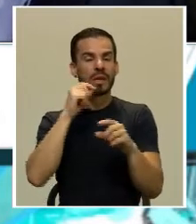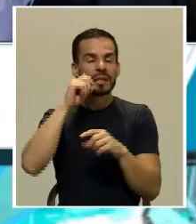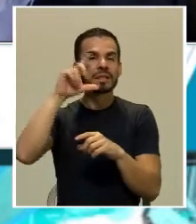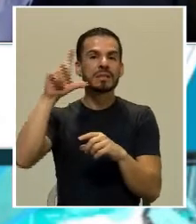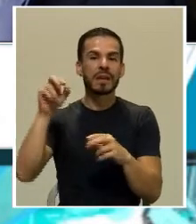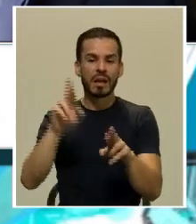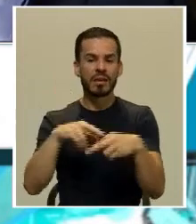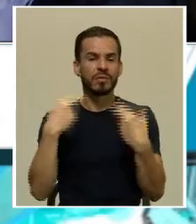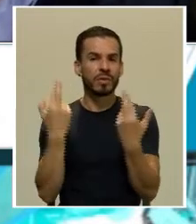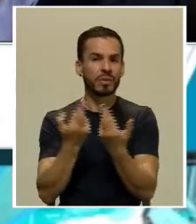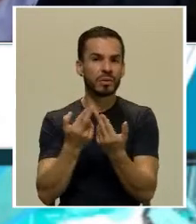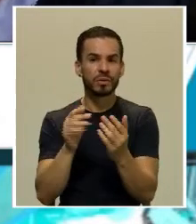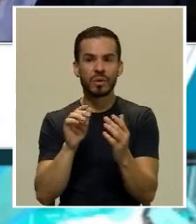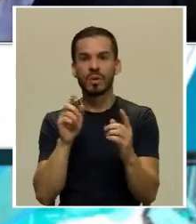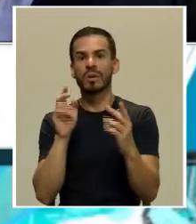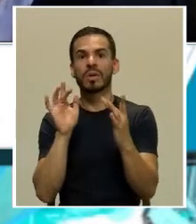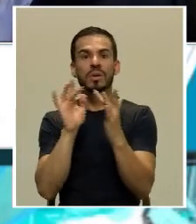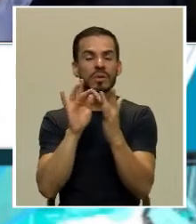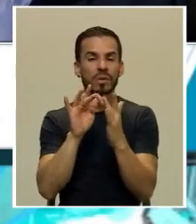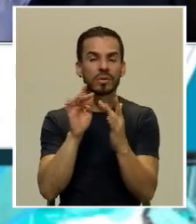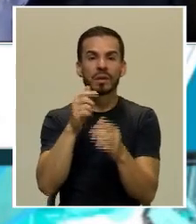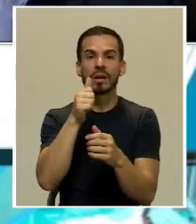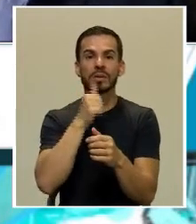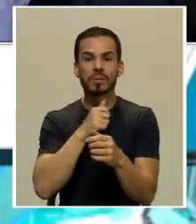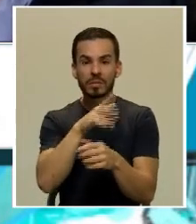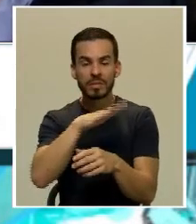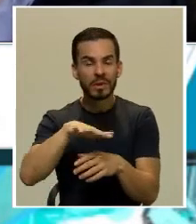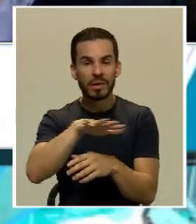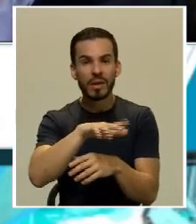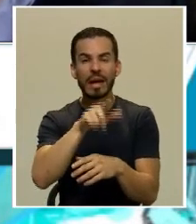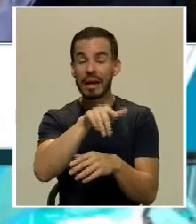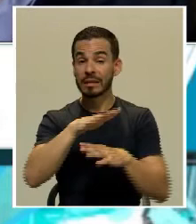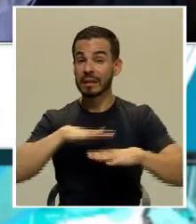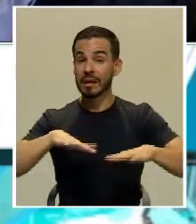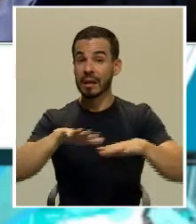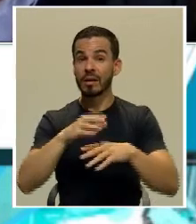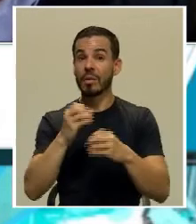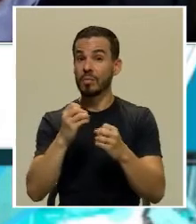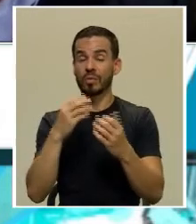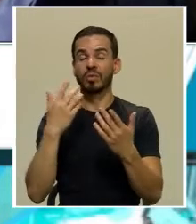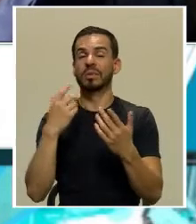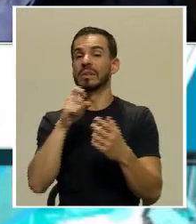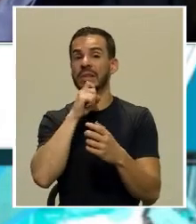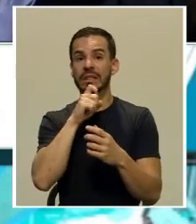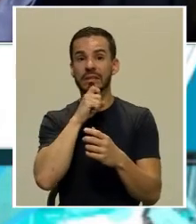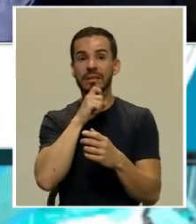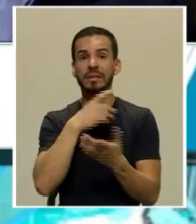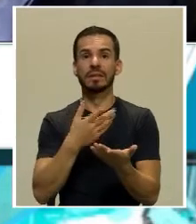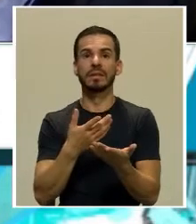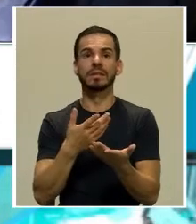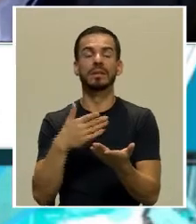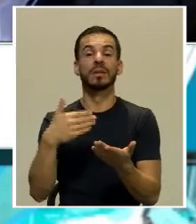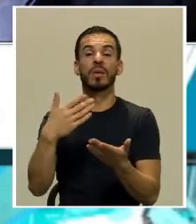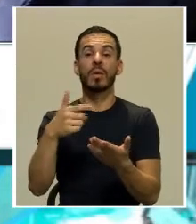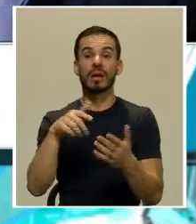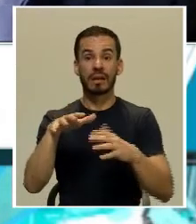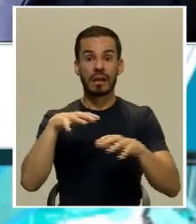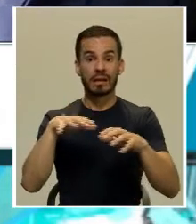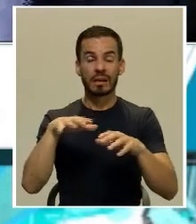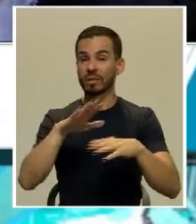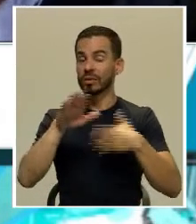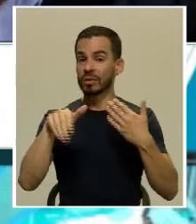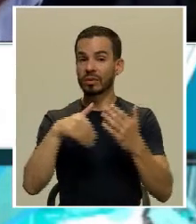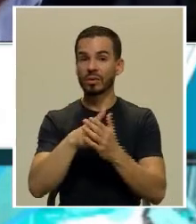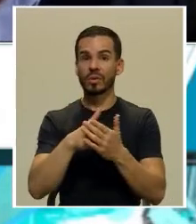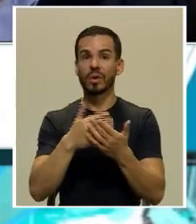las reuniones, los encuentros que tienen los diputados. Es un territorio muy adverso, cuando las fracciones